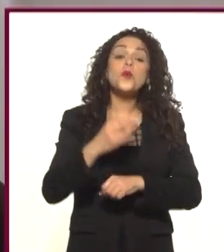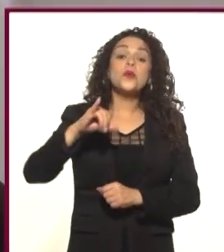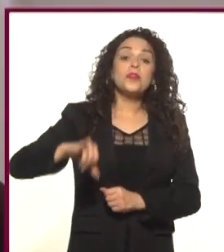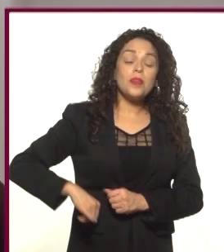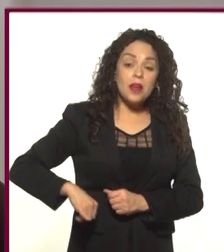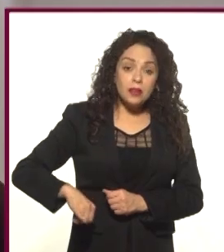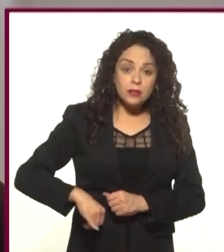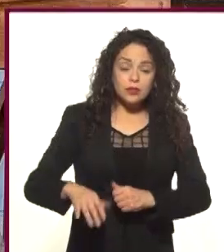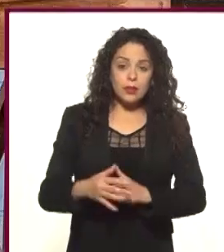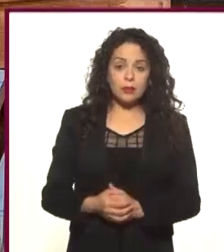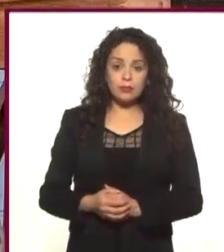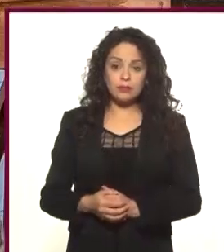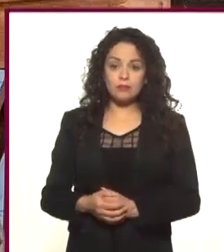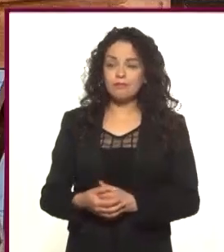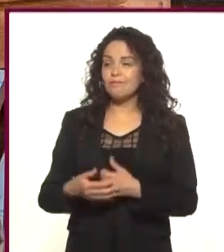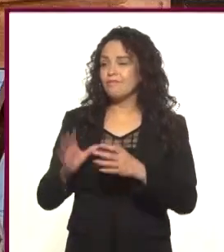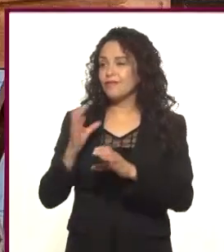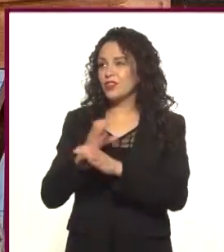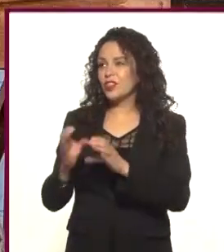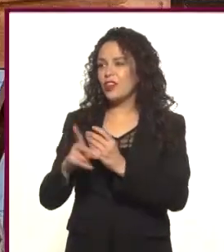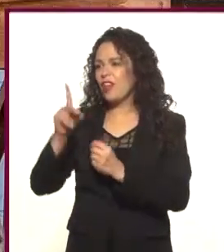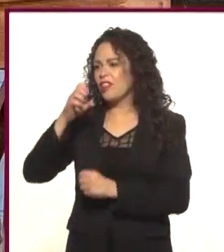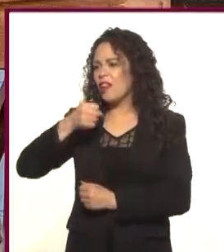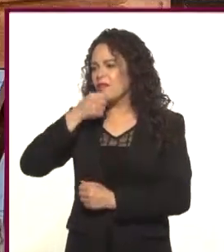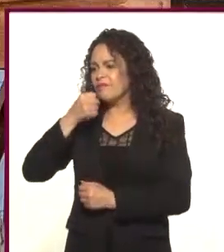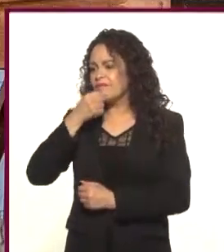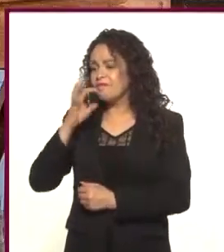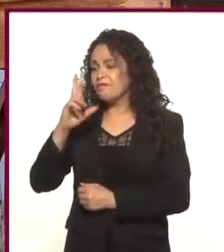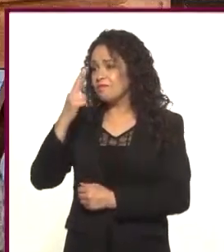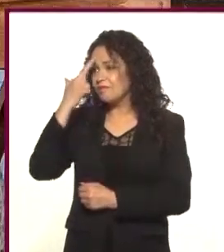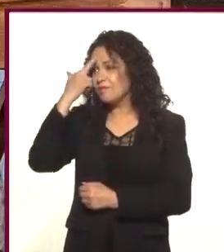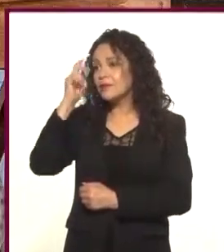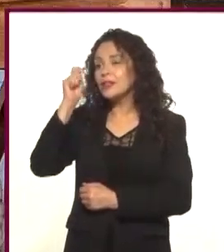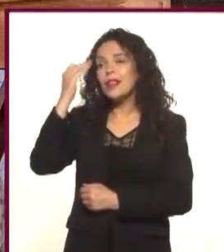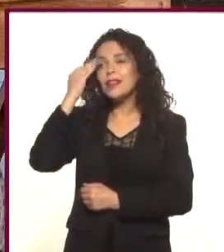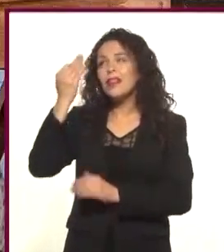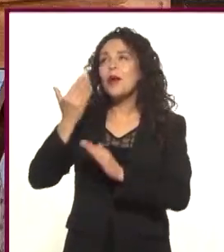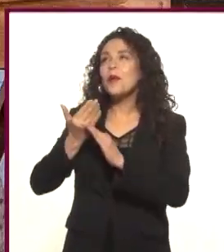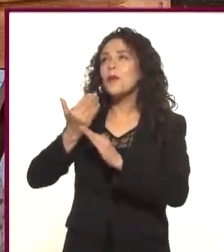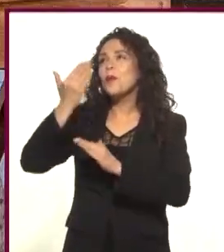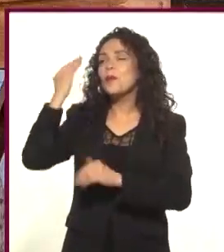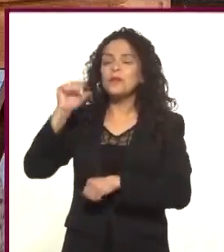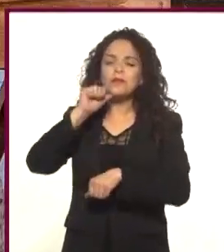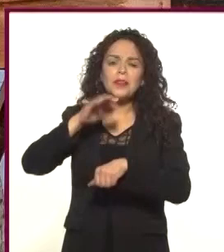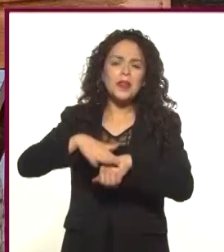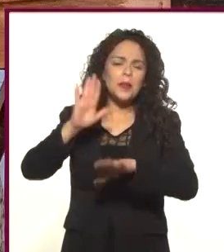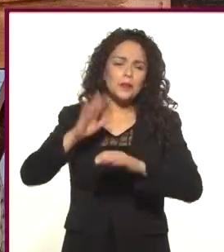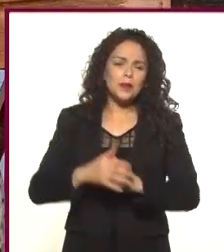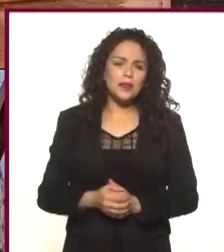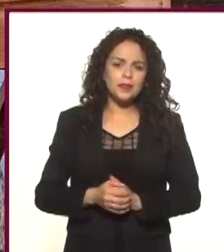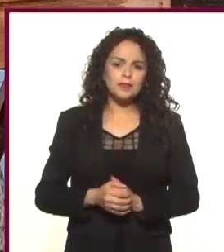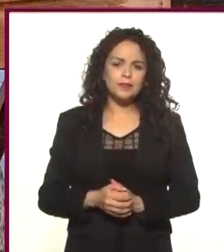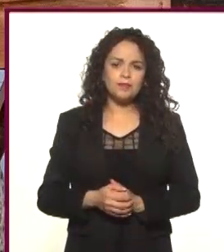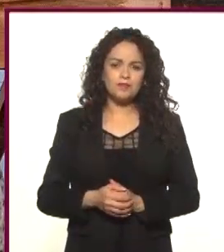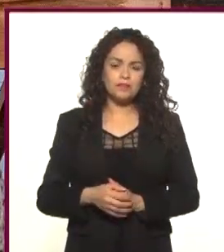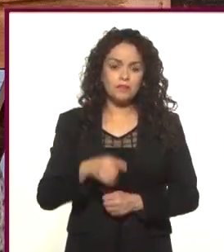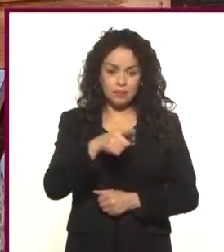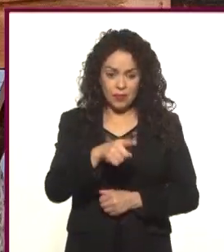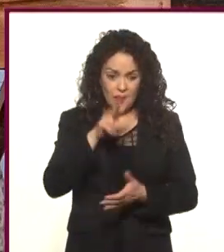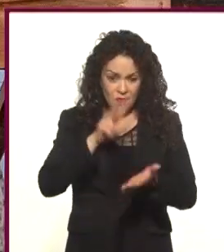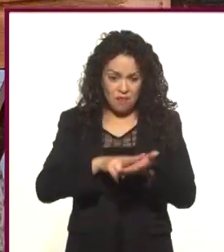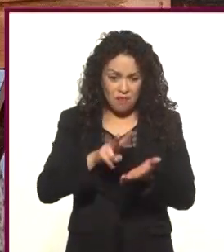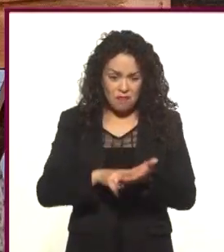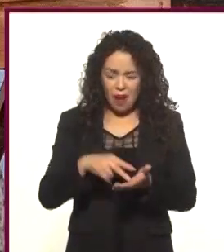interesantes. Uy, son cosas de viejos que nos hacen recordar otros tiempos, mijo. Pero no creo que haya